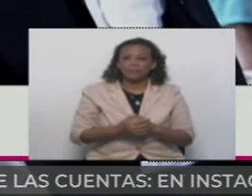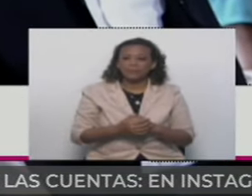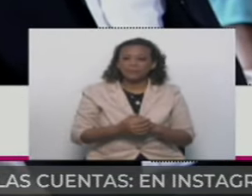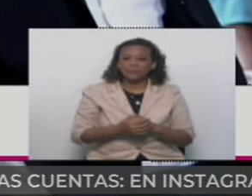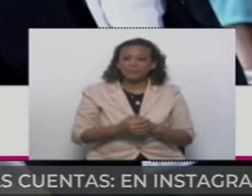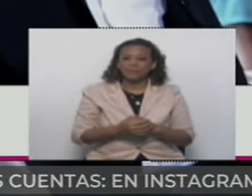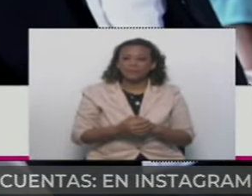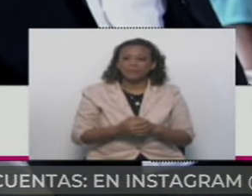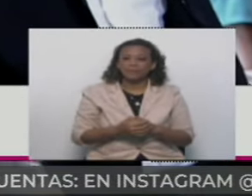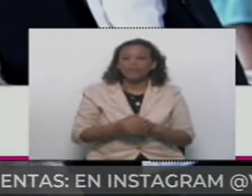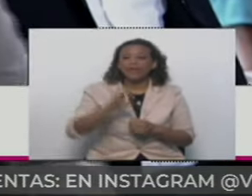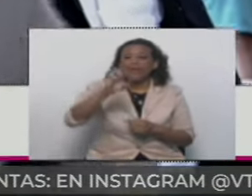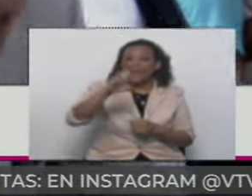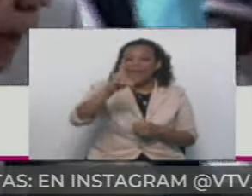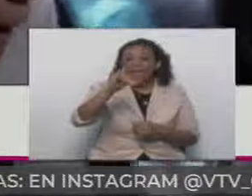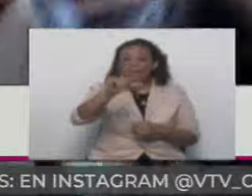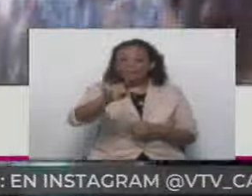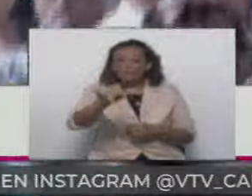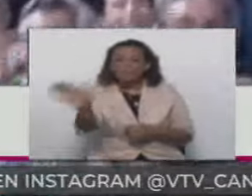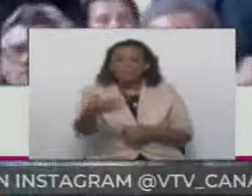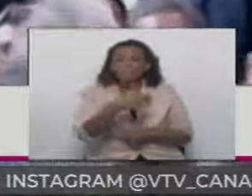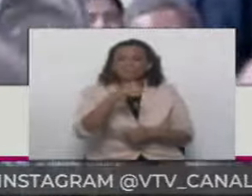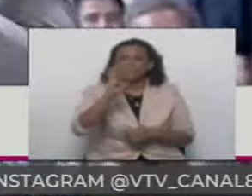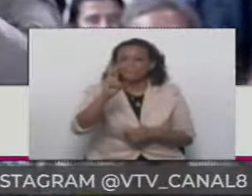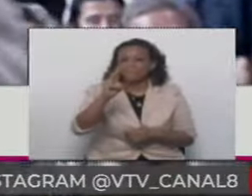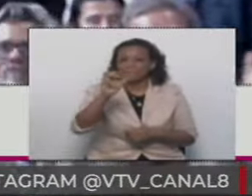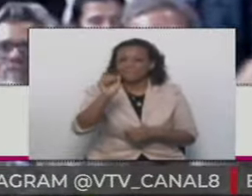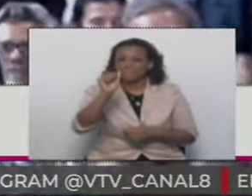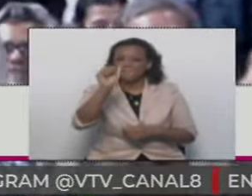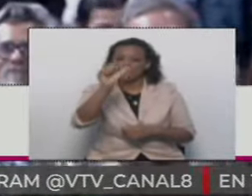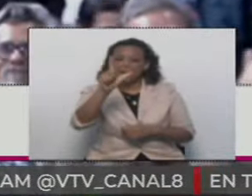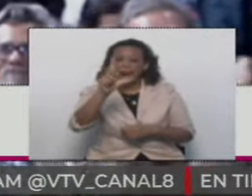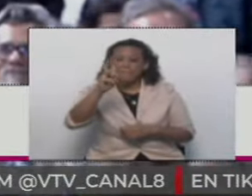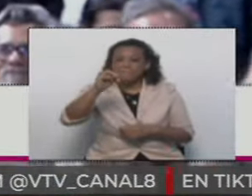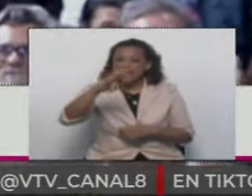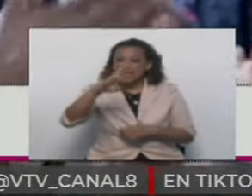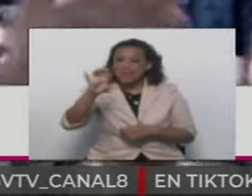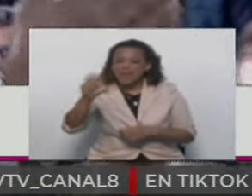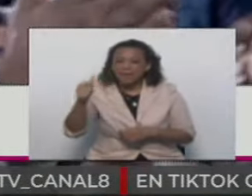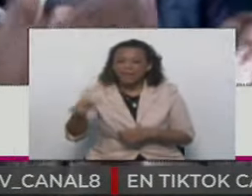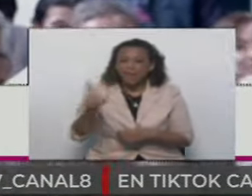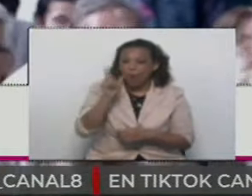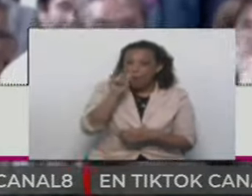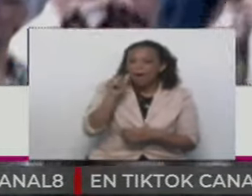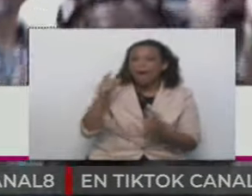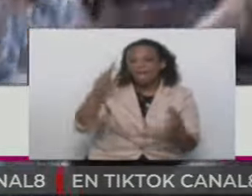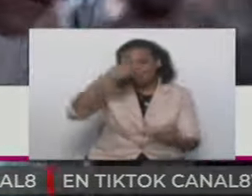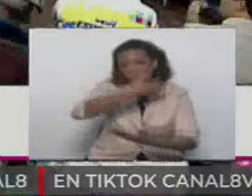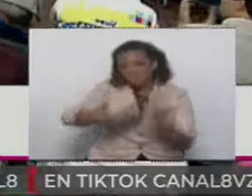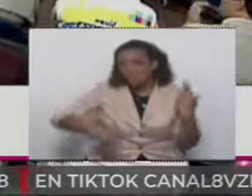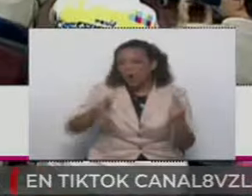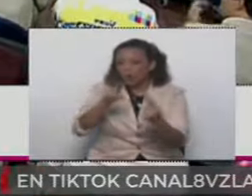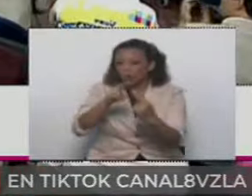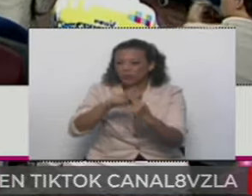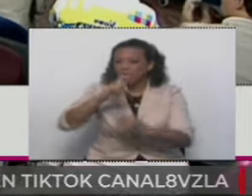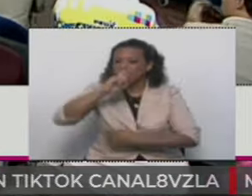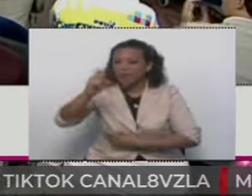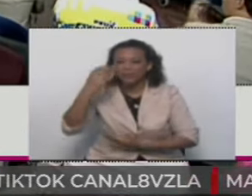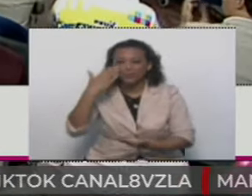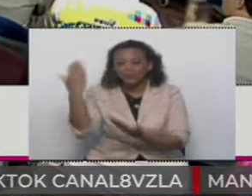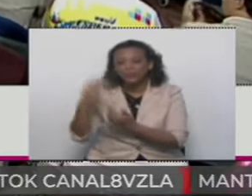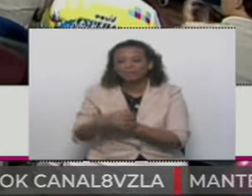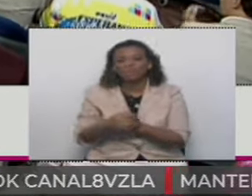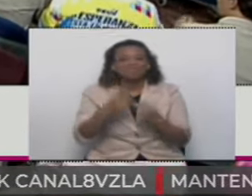de Eddie Palmieri. Un aplauso para él, por favor, que nos está visitando y quiso venir a conocer al presidente Nicolás Maduro. Y